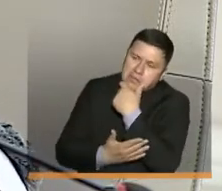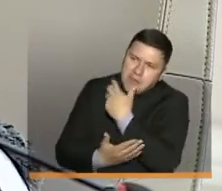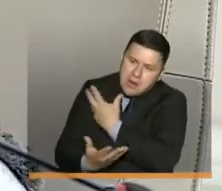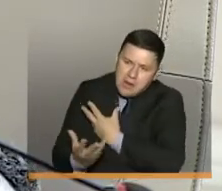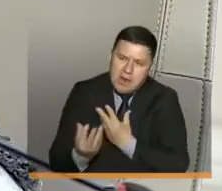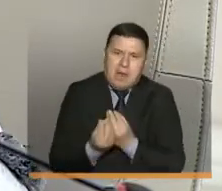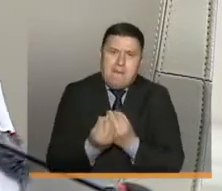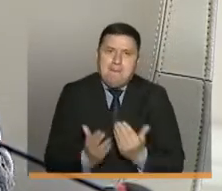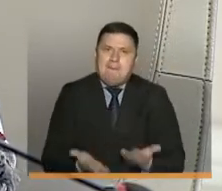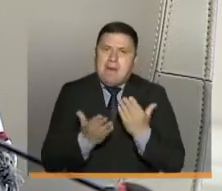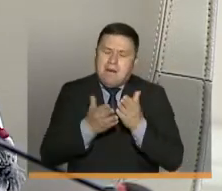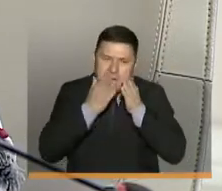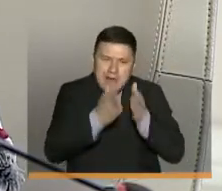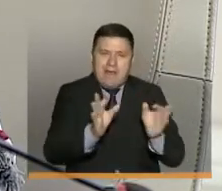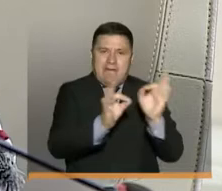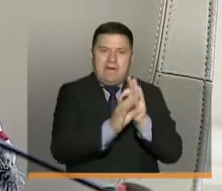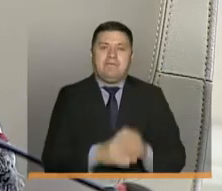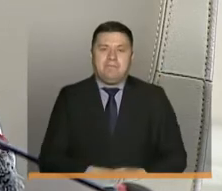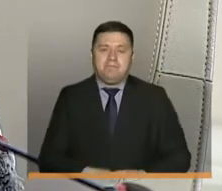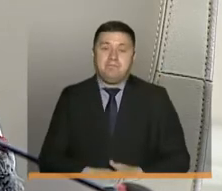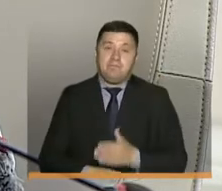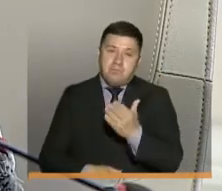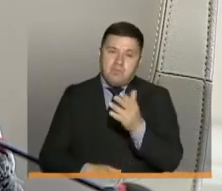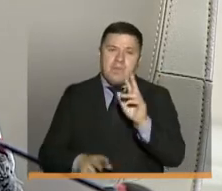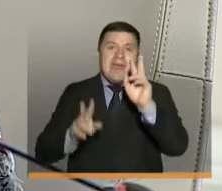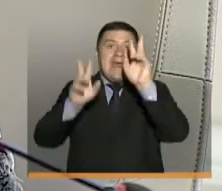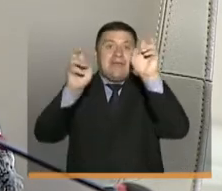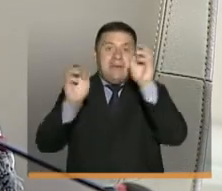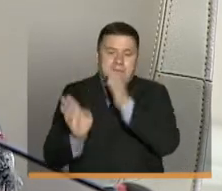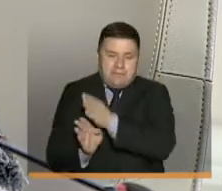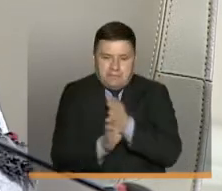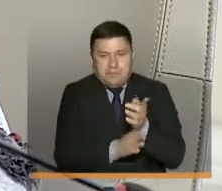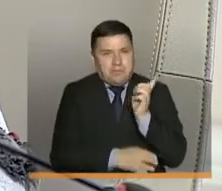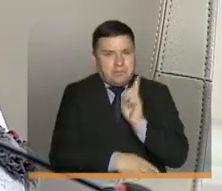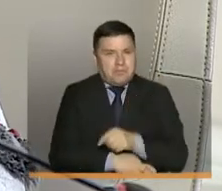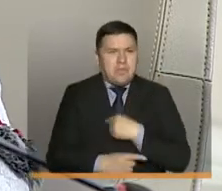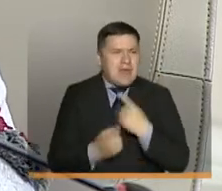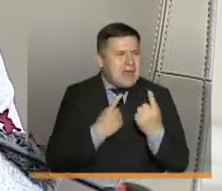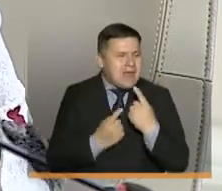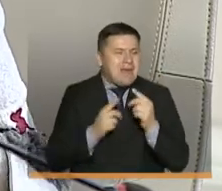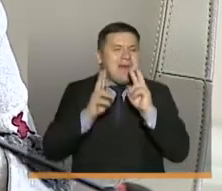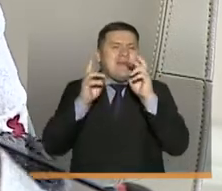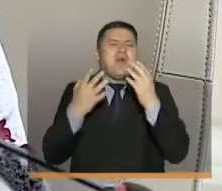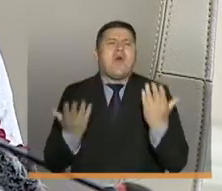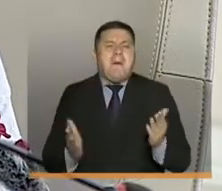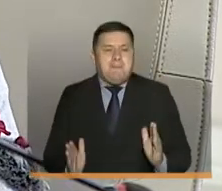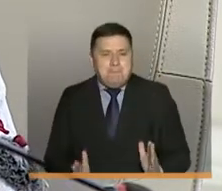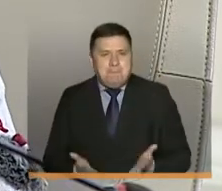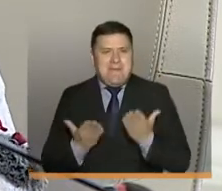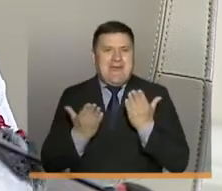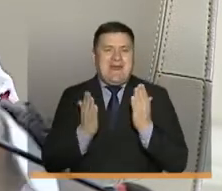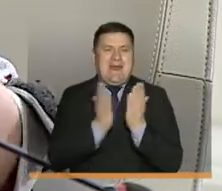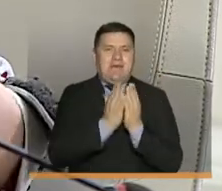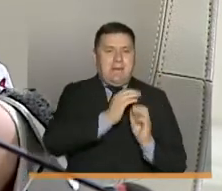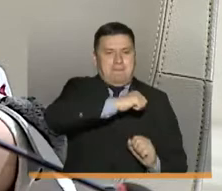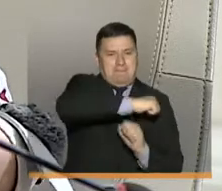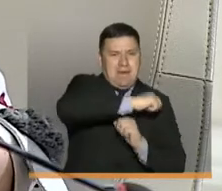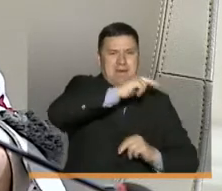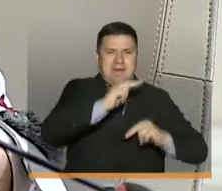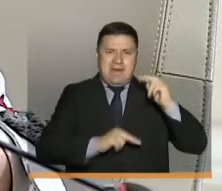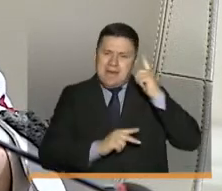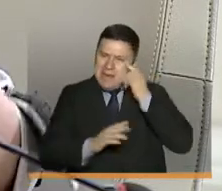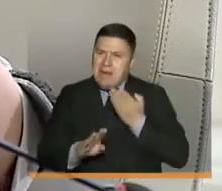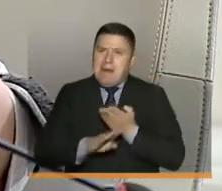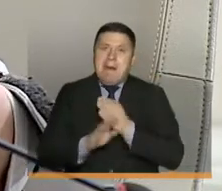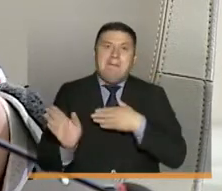equipo y hacerlo mejor. Paso entonces, presidente, a un tema que sale también en la conversación y es cómo mejorar la infraestructura educativa. Era tema de